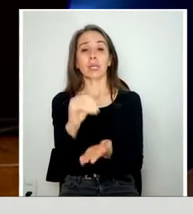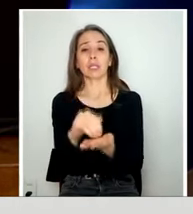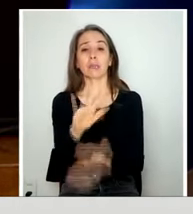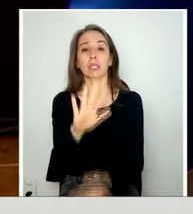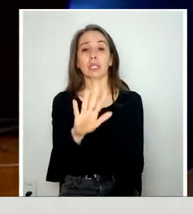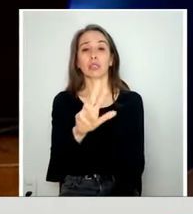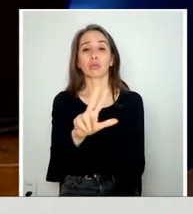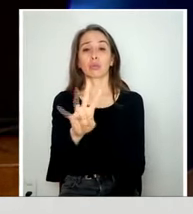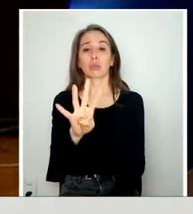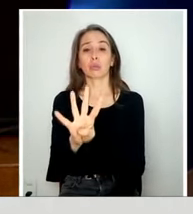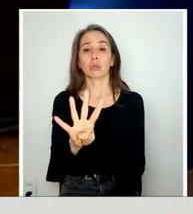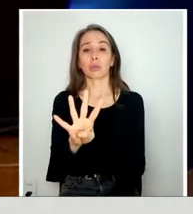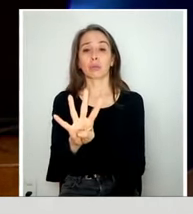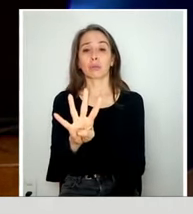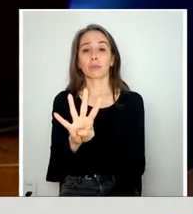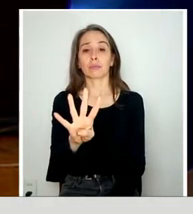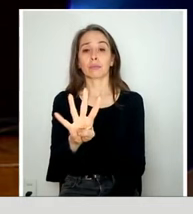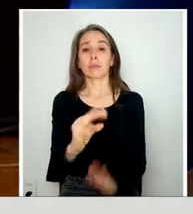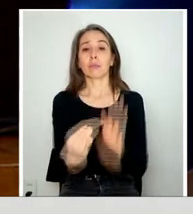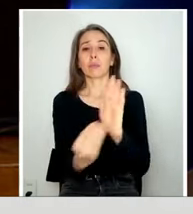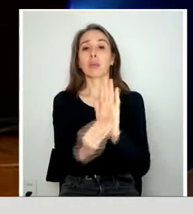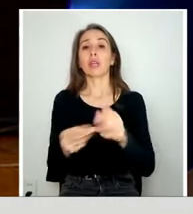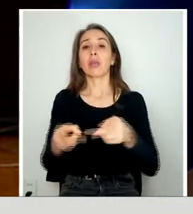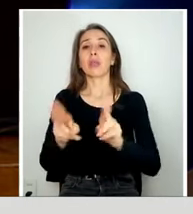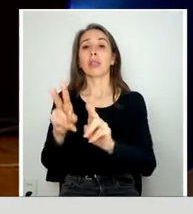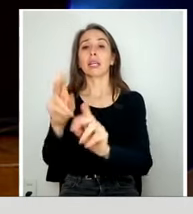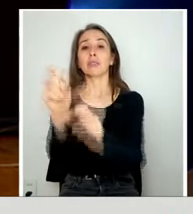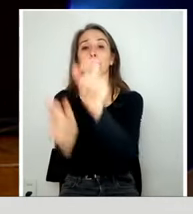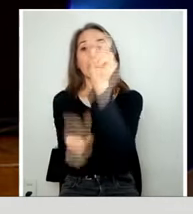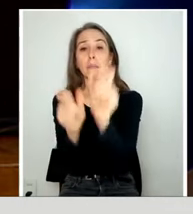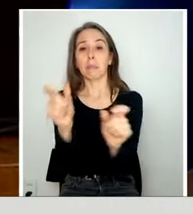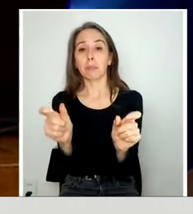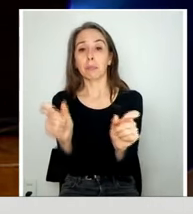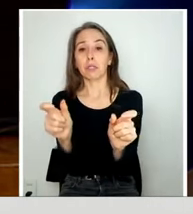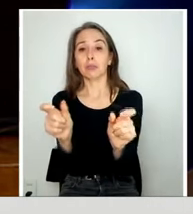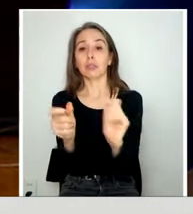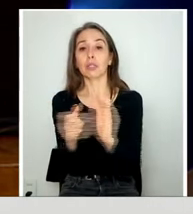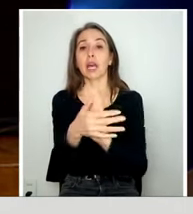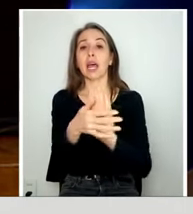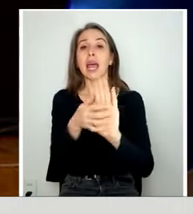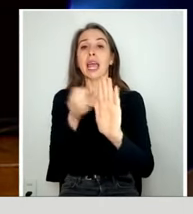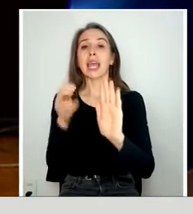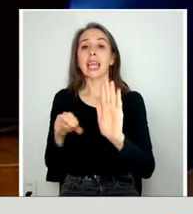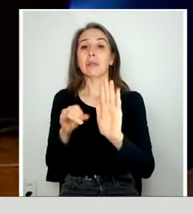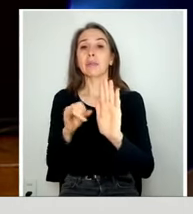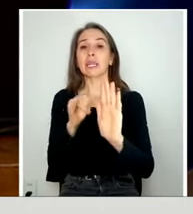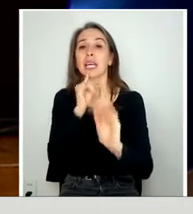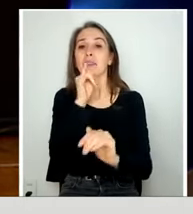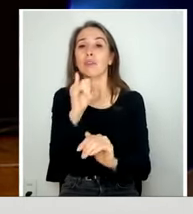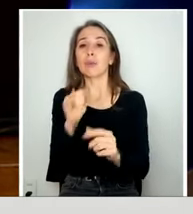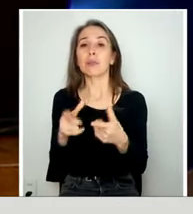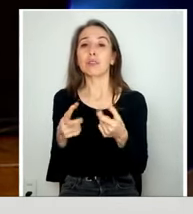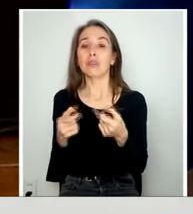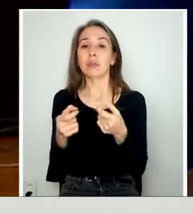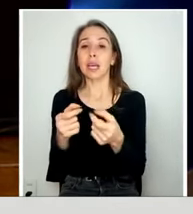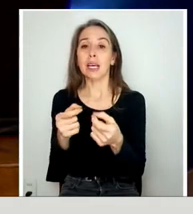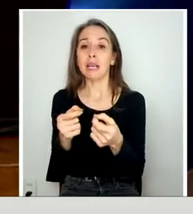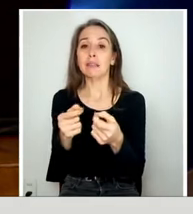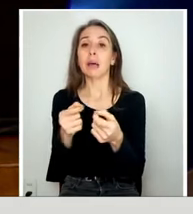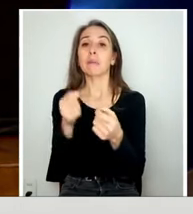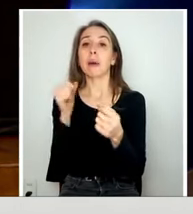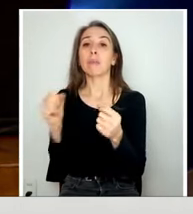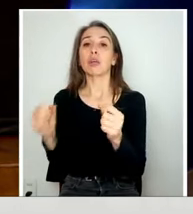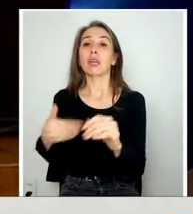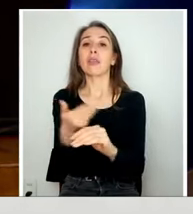para consagrar el derecho de las personas a la eliminación de su información oncológica para fines de acceso a productos